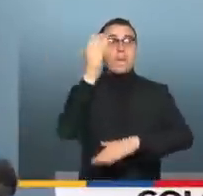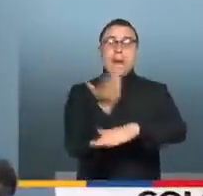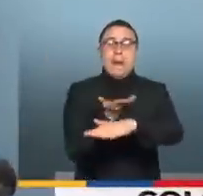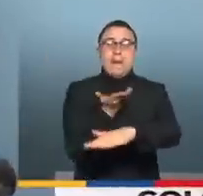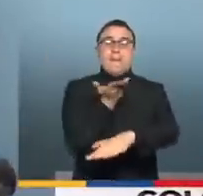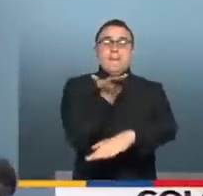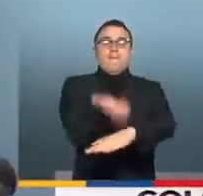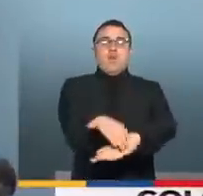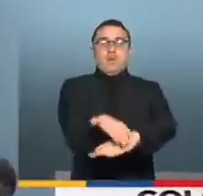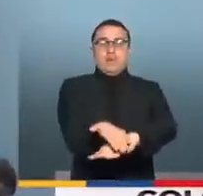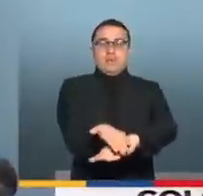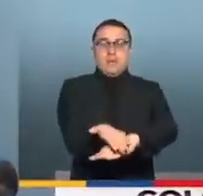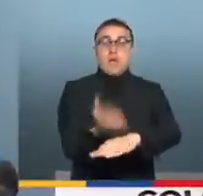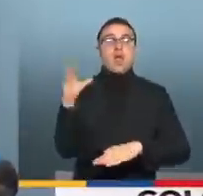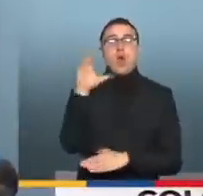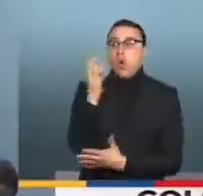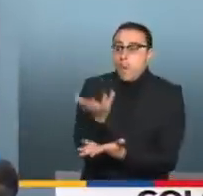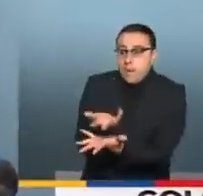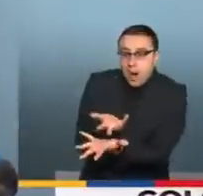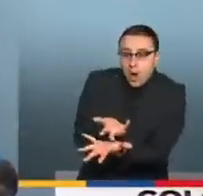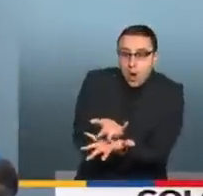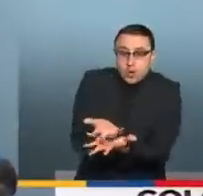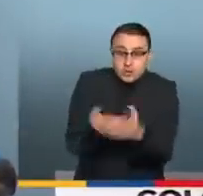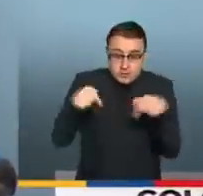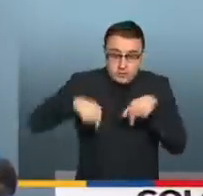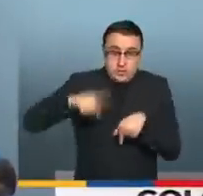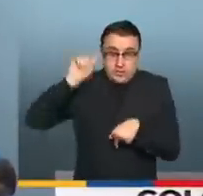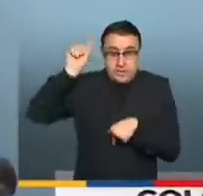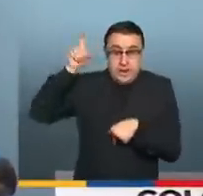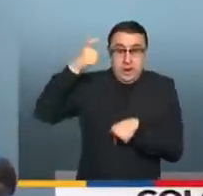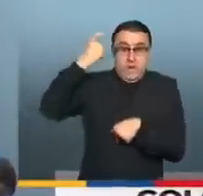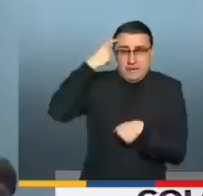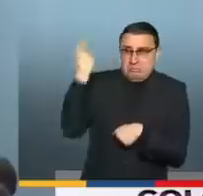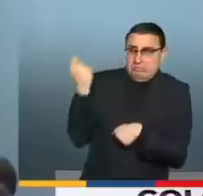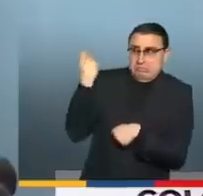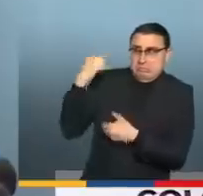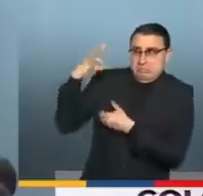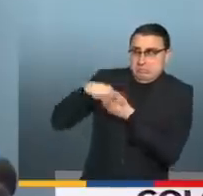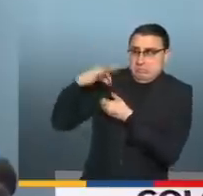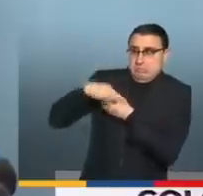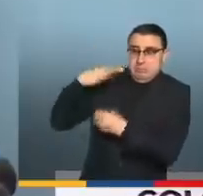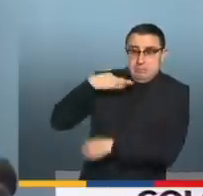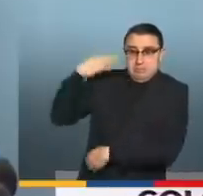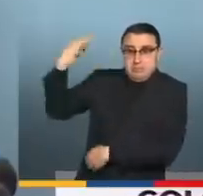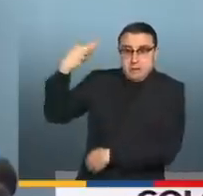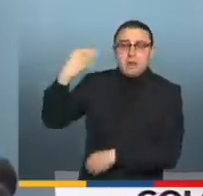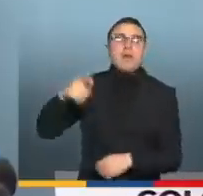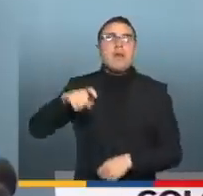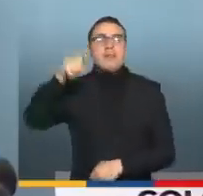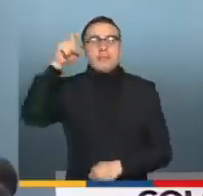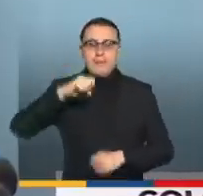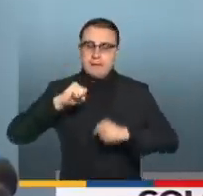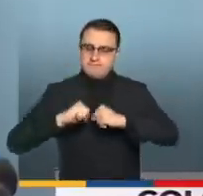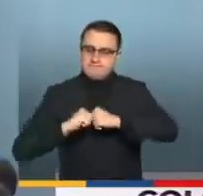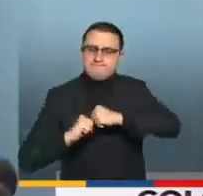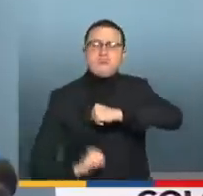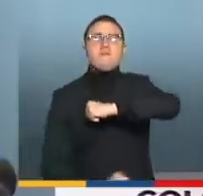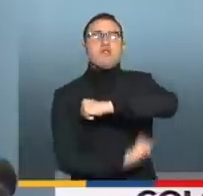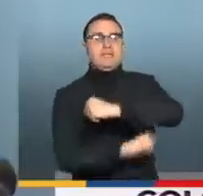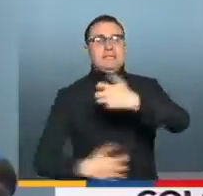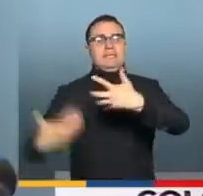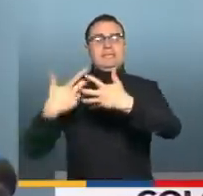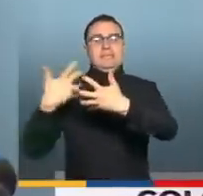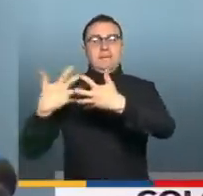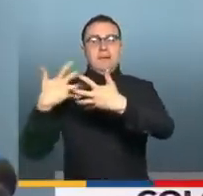la recomendación colombiana de este gobierno recién elegido, debe fortalecerse